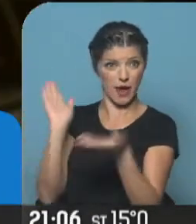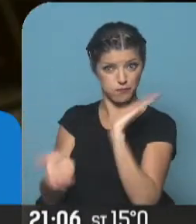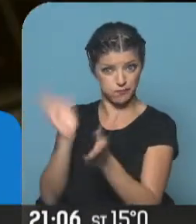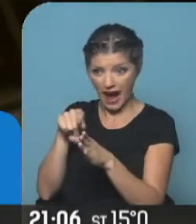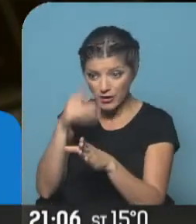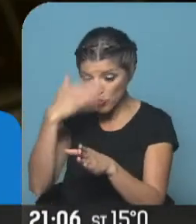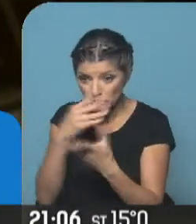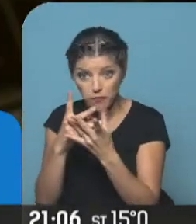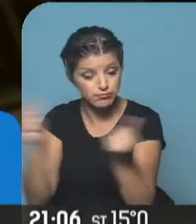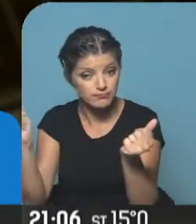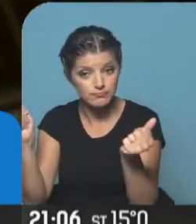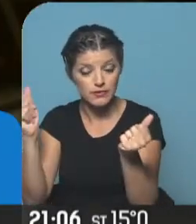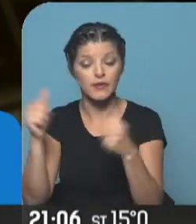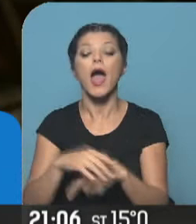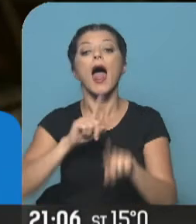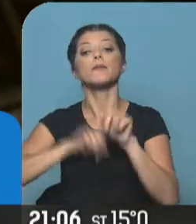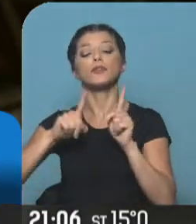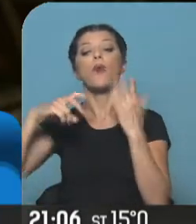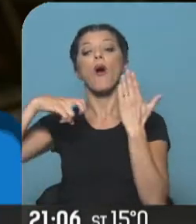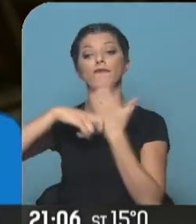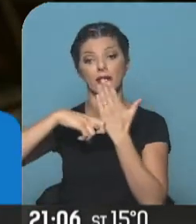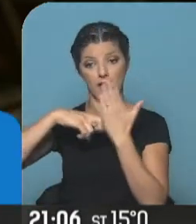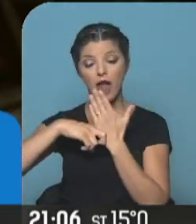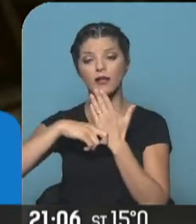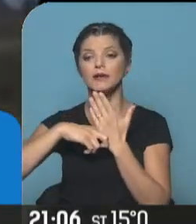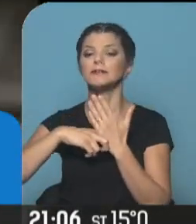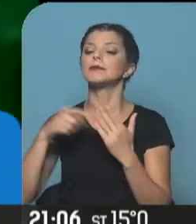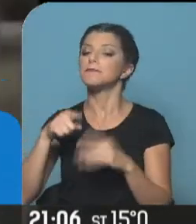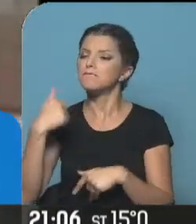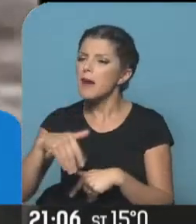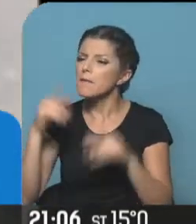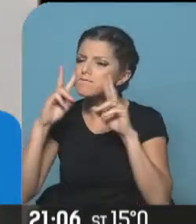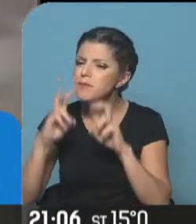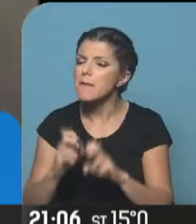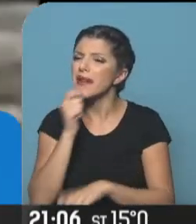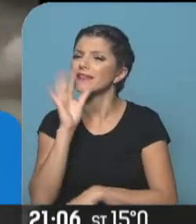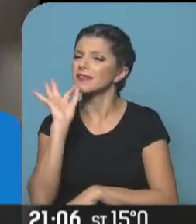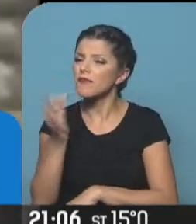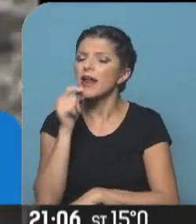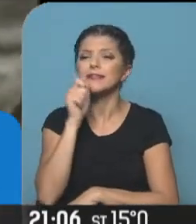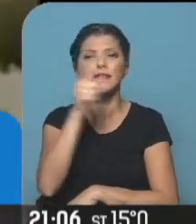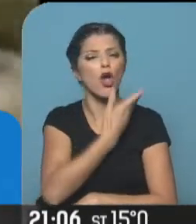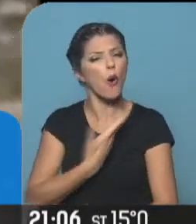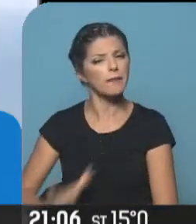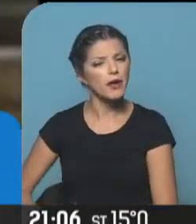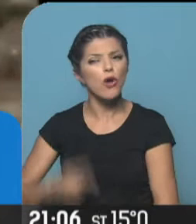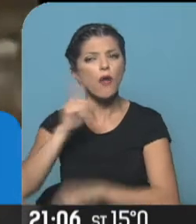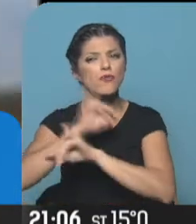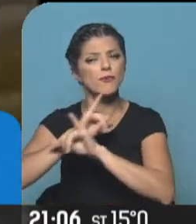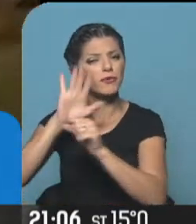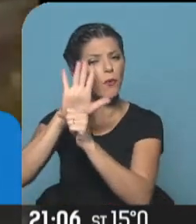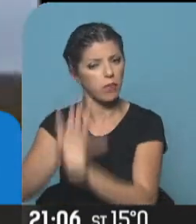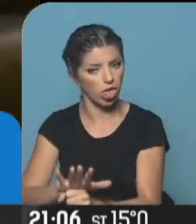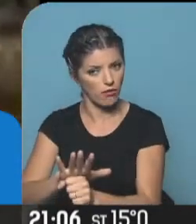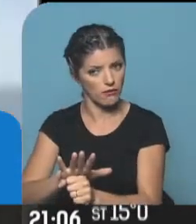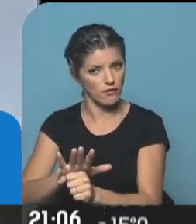fiscal federal Federico Delgado impulsó una investigación para determinar si desde el gobierno se encubrió la desaparición de Maldonado.